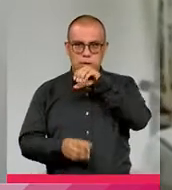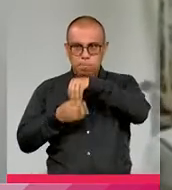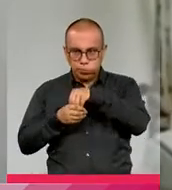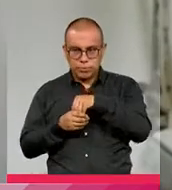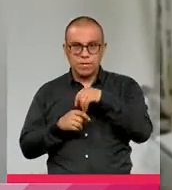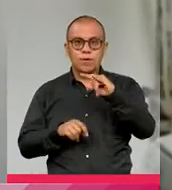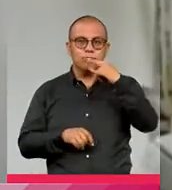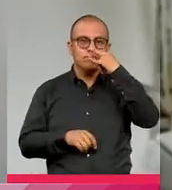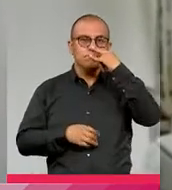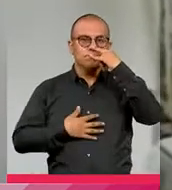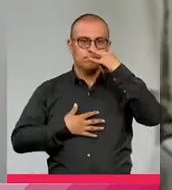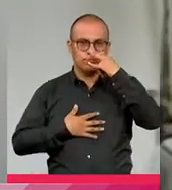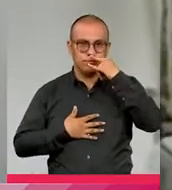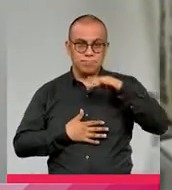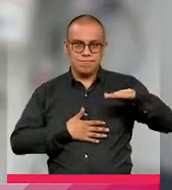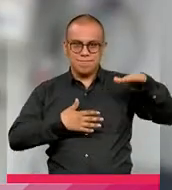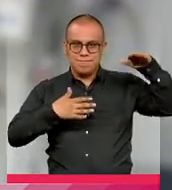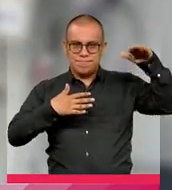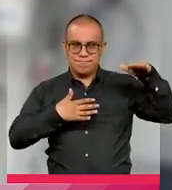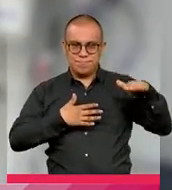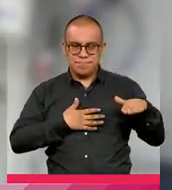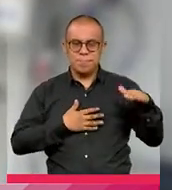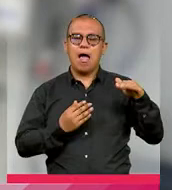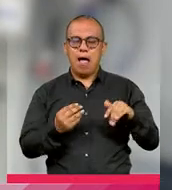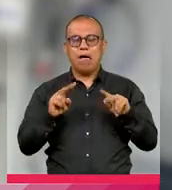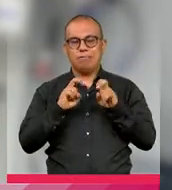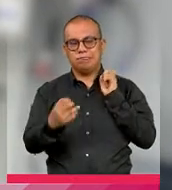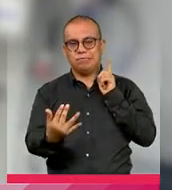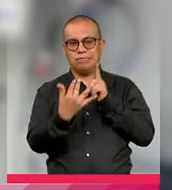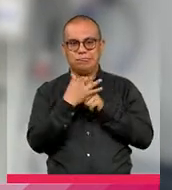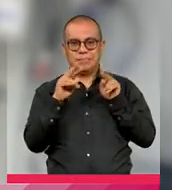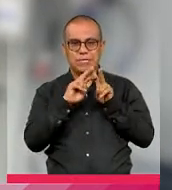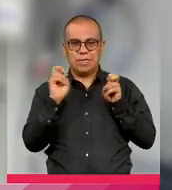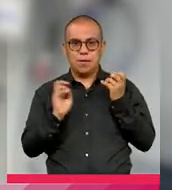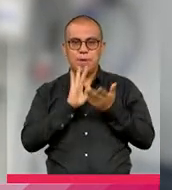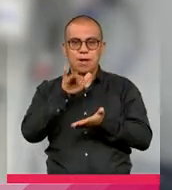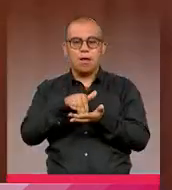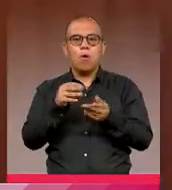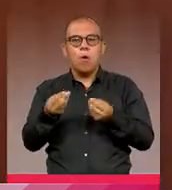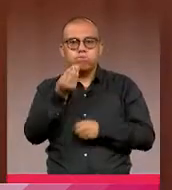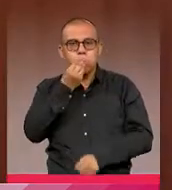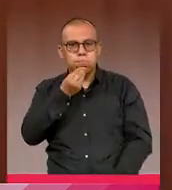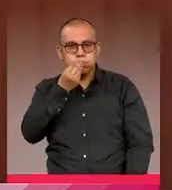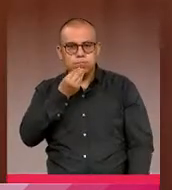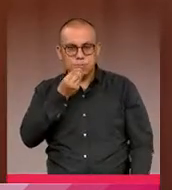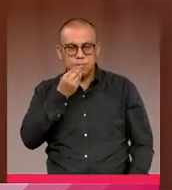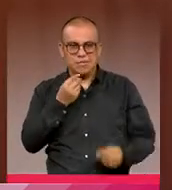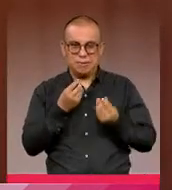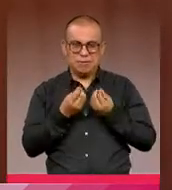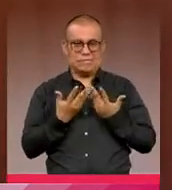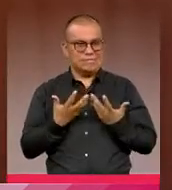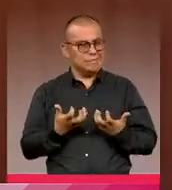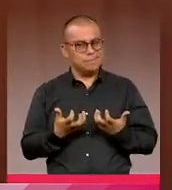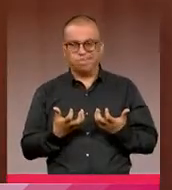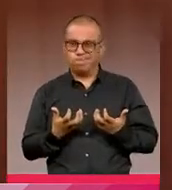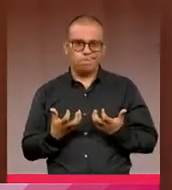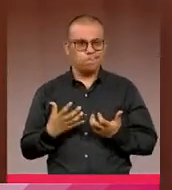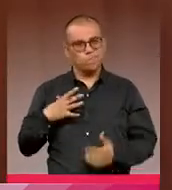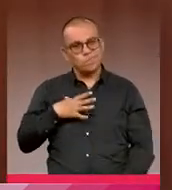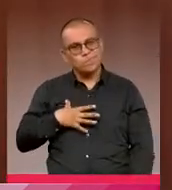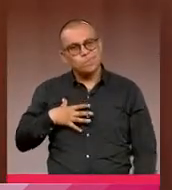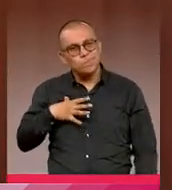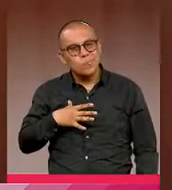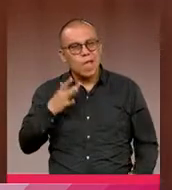de respiradores también puede tener consecuencias en los pacientes a la hora de comer. Hay pérdida de la capacidad para